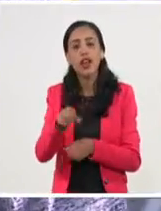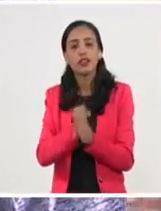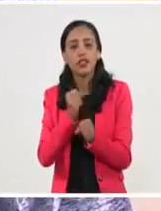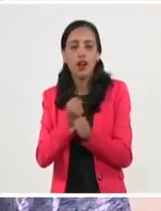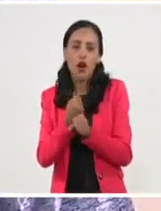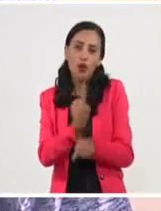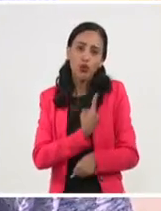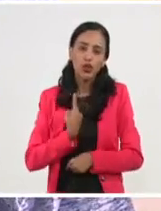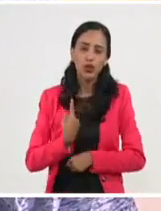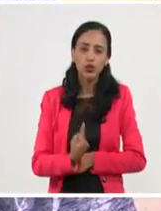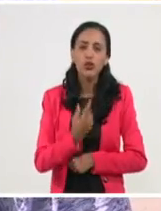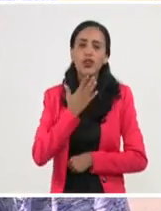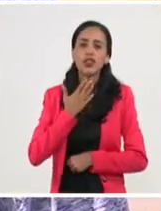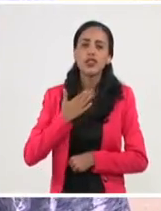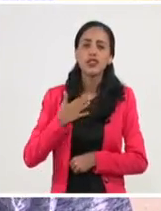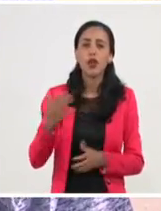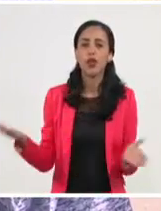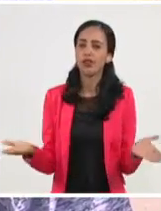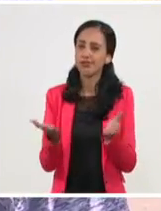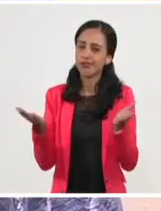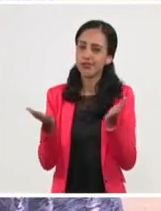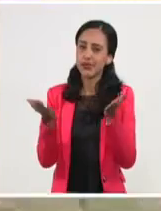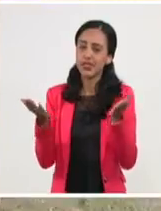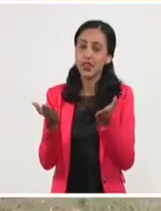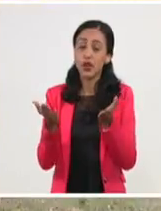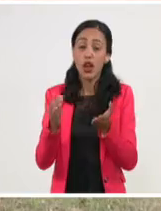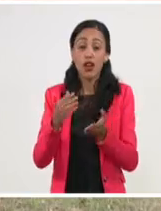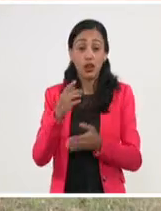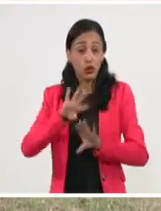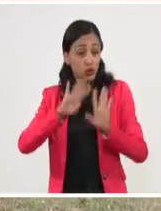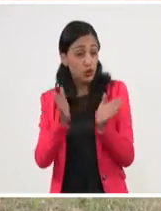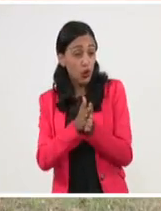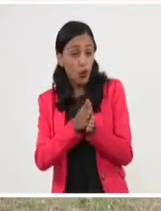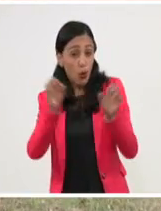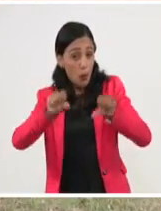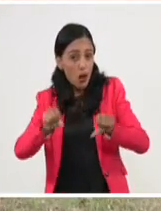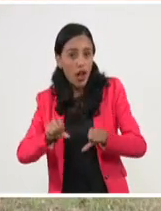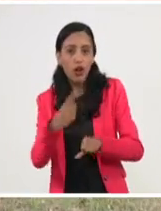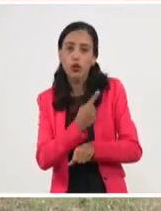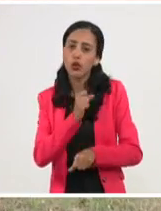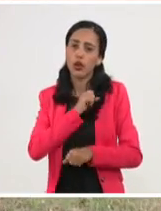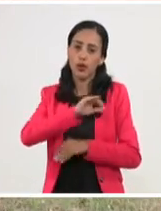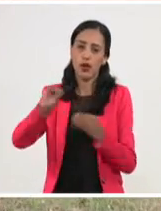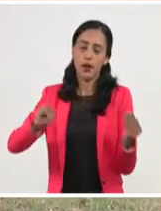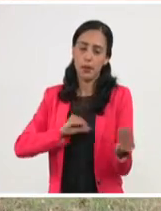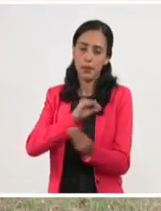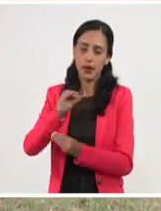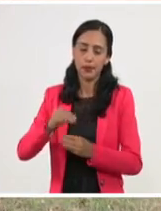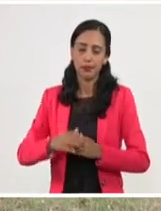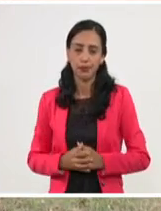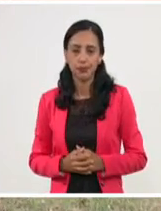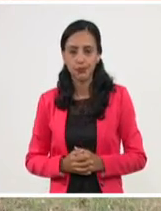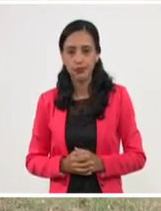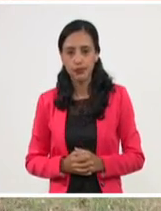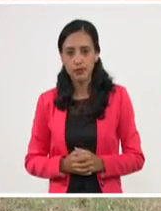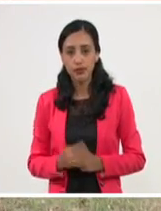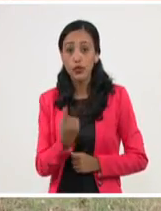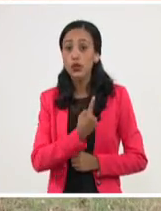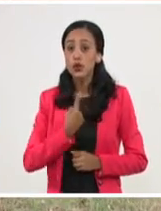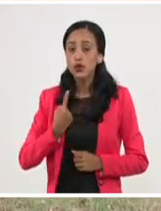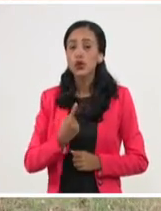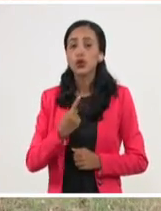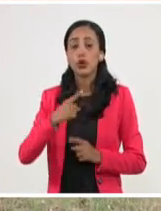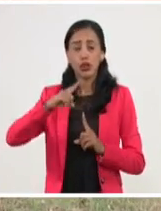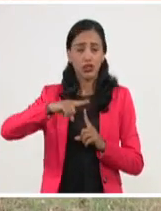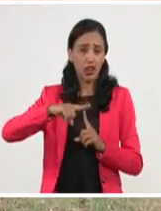deseo y de construir y de cambiar todo lo que pueda ser cambiado. Nosotros nos propusimos un sistema de trabajo para poder abarcar aquellas circunscripciones primero